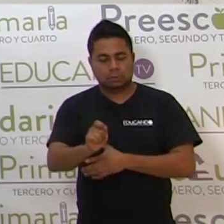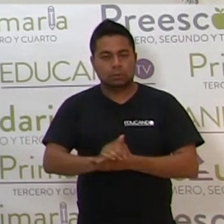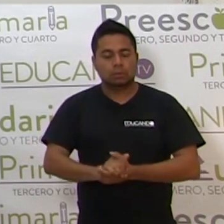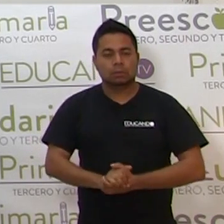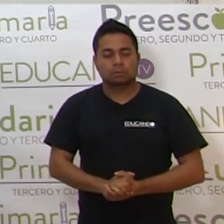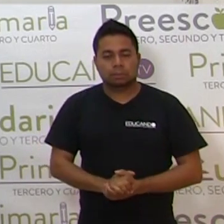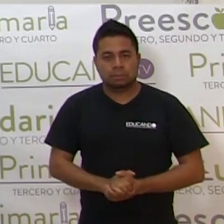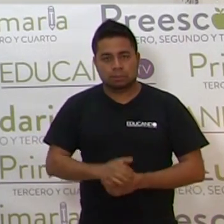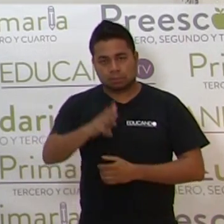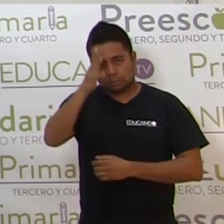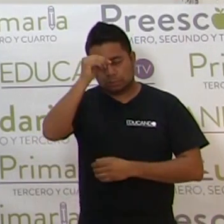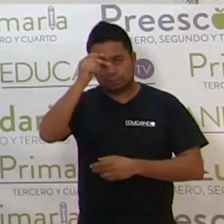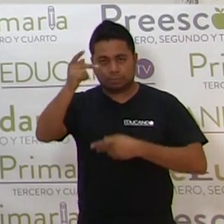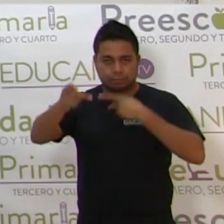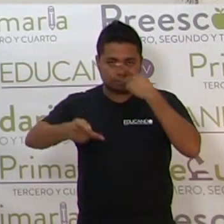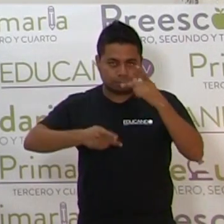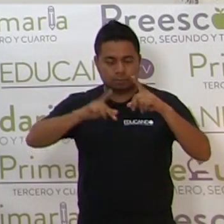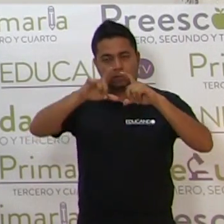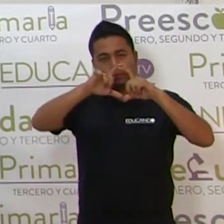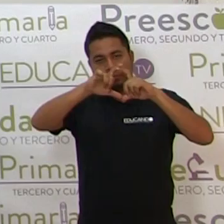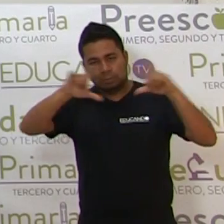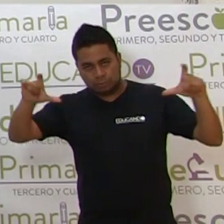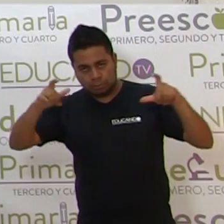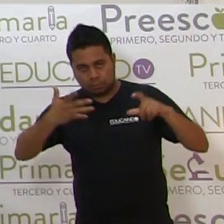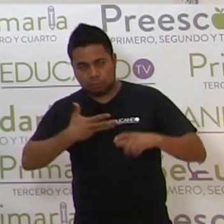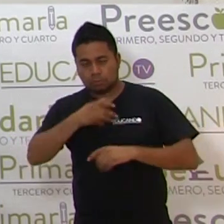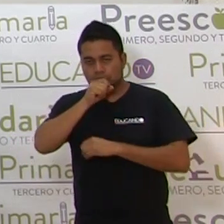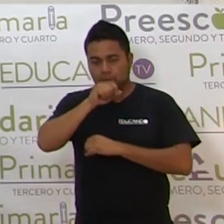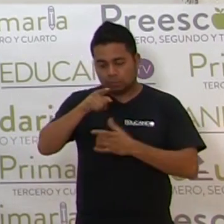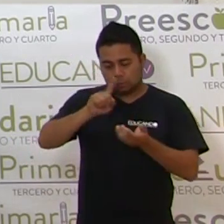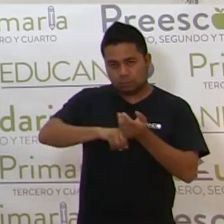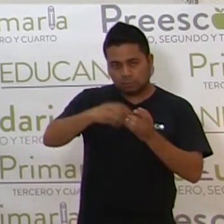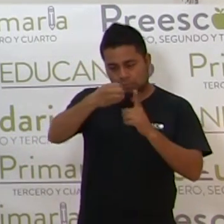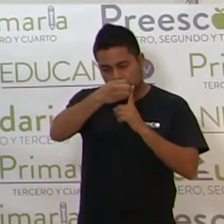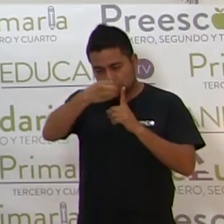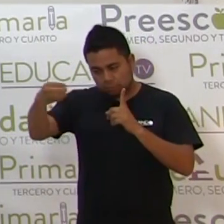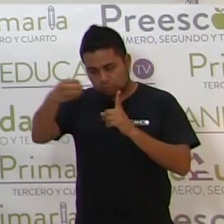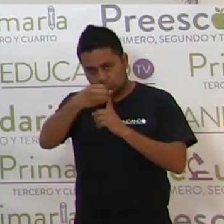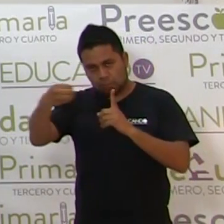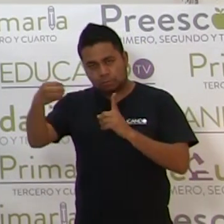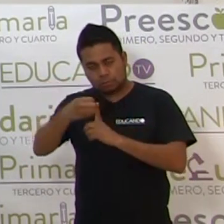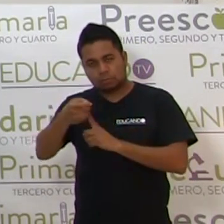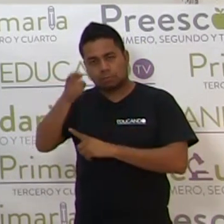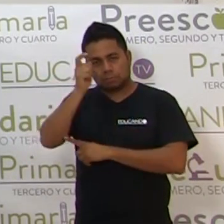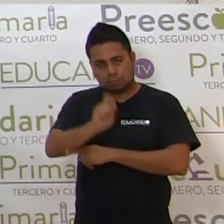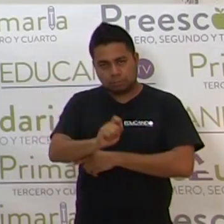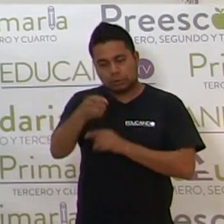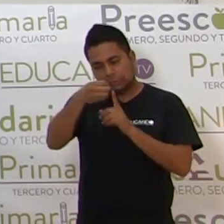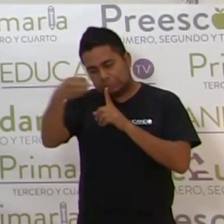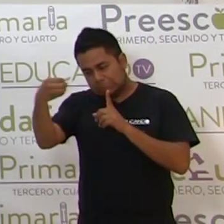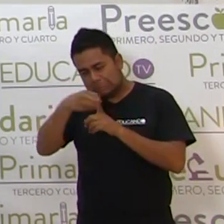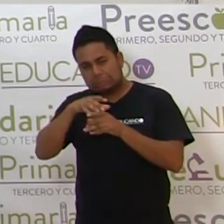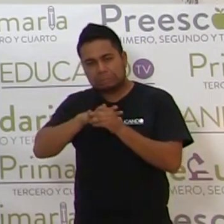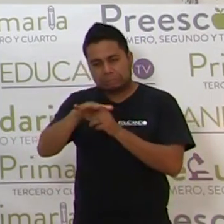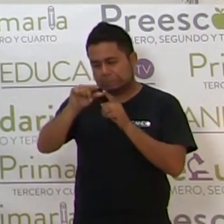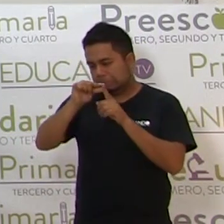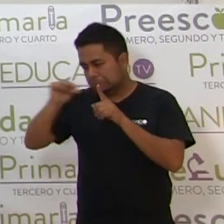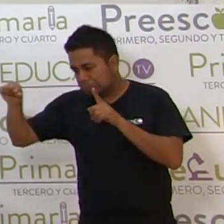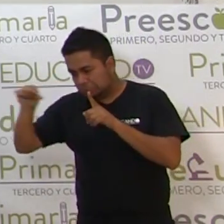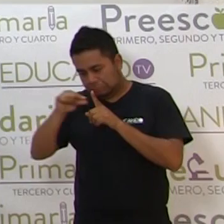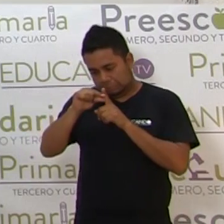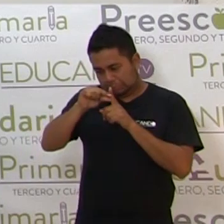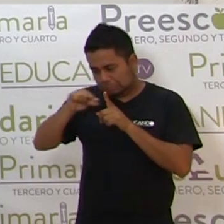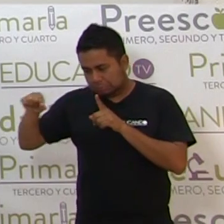los poemas van a tener estrofas y también van a tener versos. Identificamos a los versos como cada uno de los renglones que va a